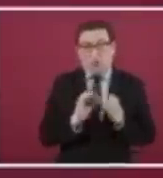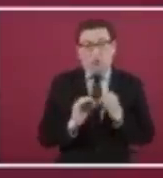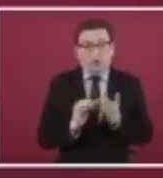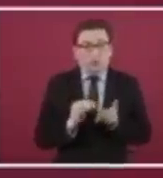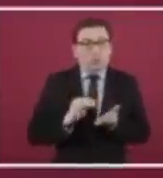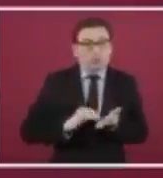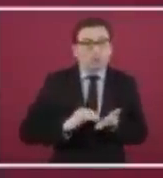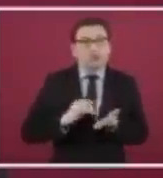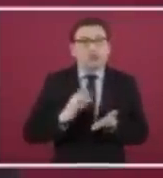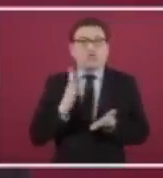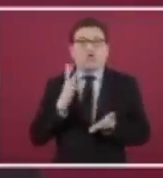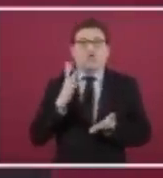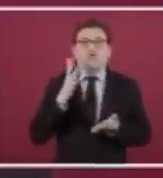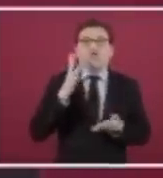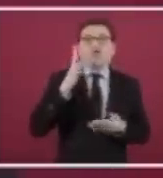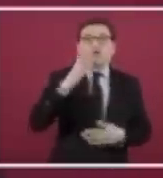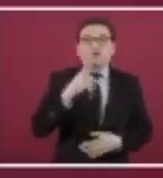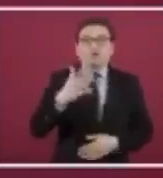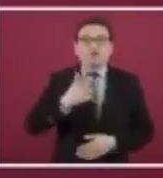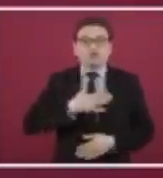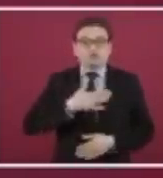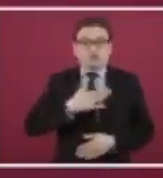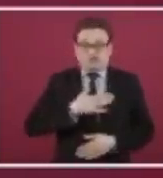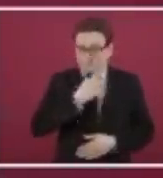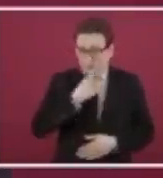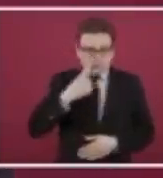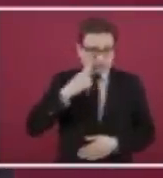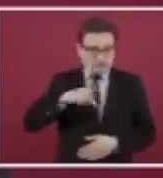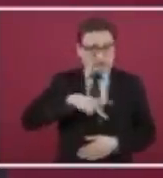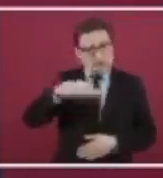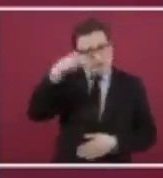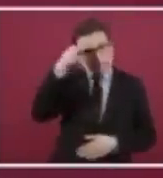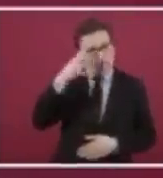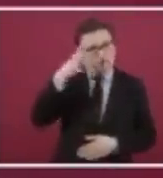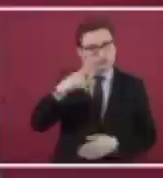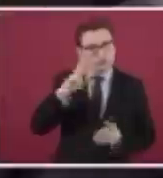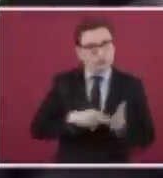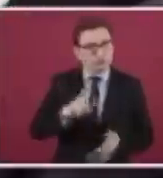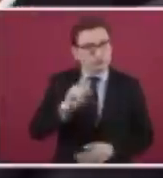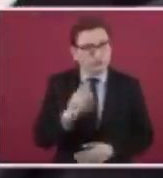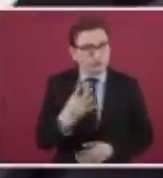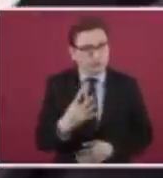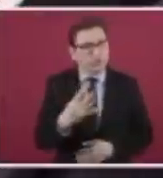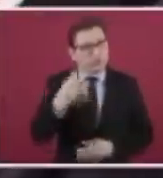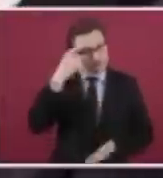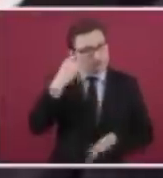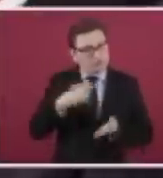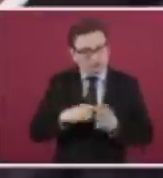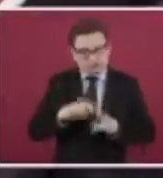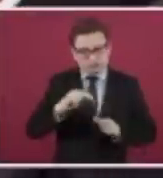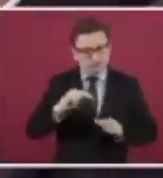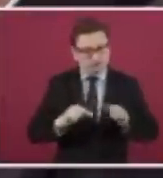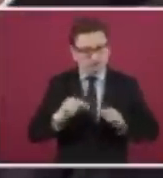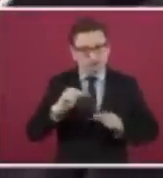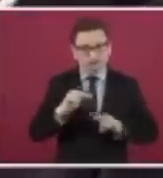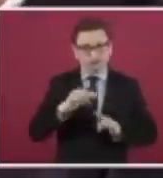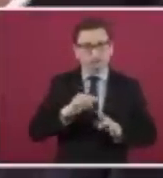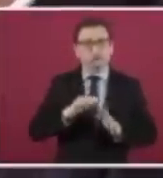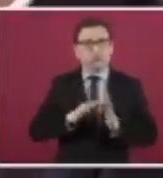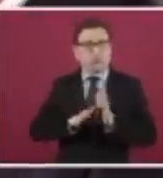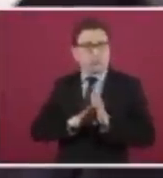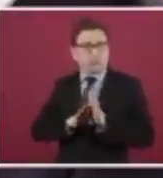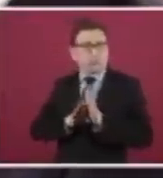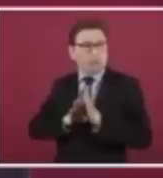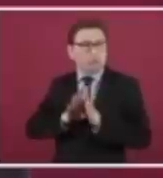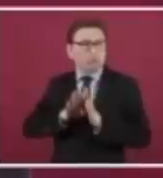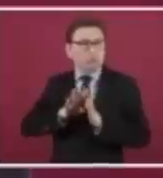2024 y que vamos a estar creciendo, como lo hemos dicho,